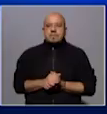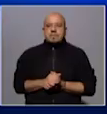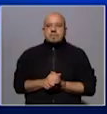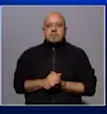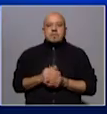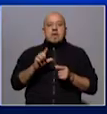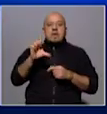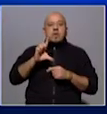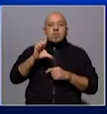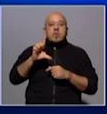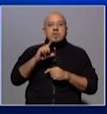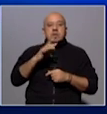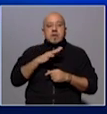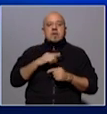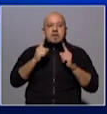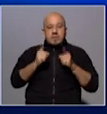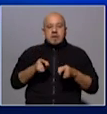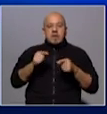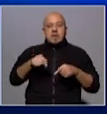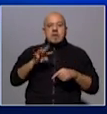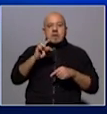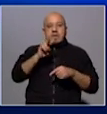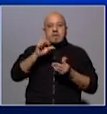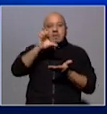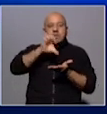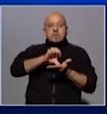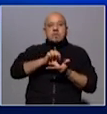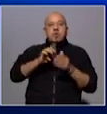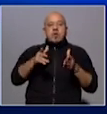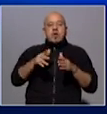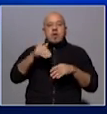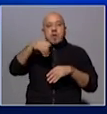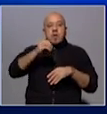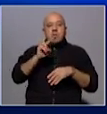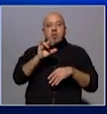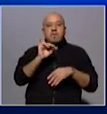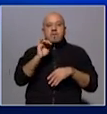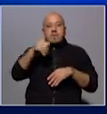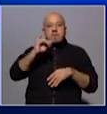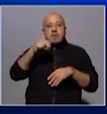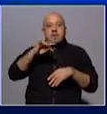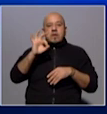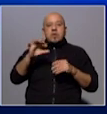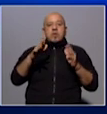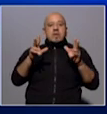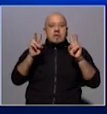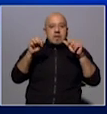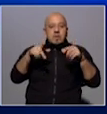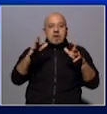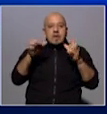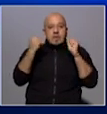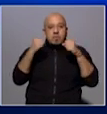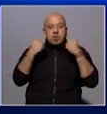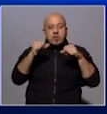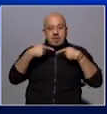de lunes habrá otro estreno en la pantalla de tv ciudad se trata de el movimiento un programa a cargo de la secretaria de educación física deporte y